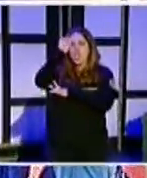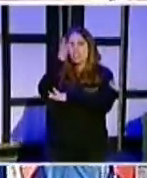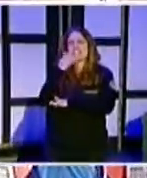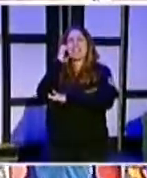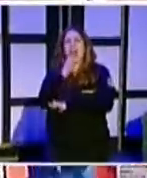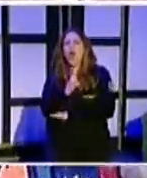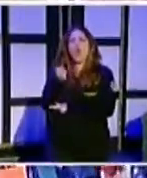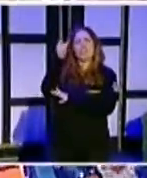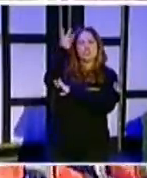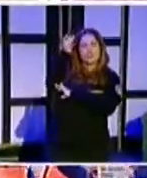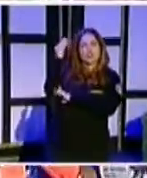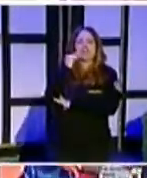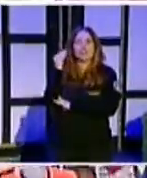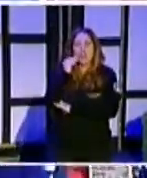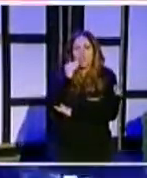tonto